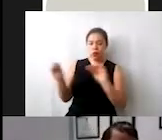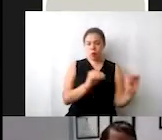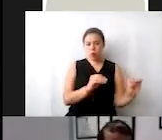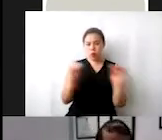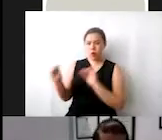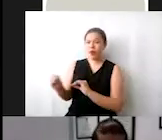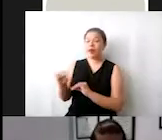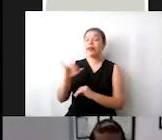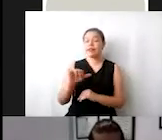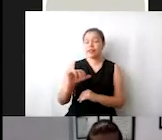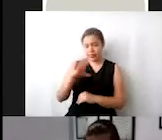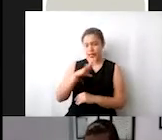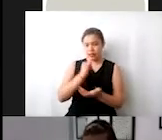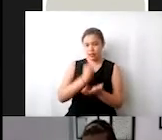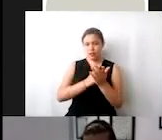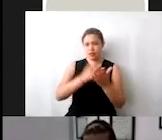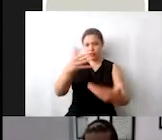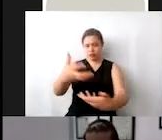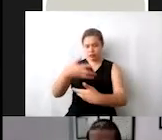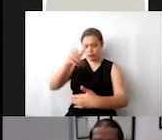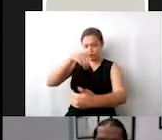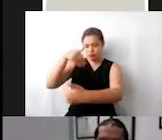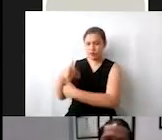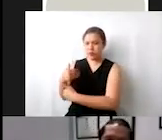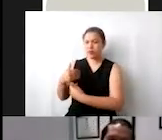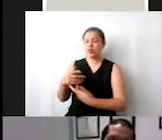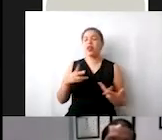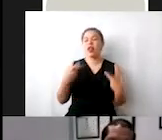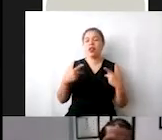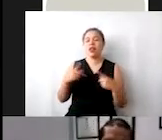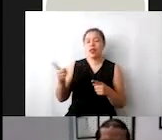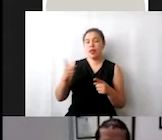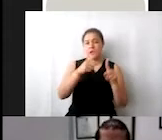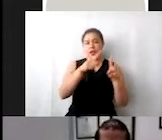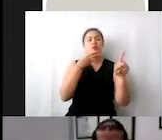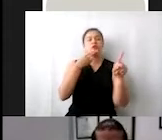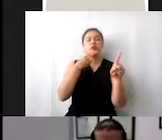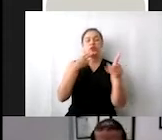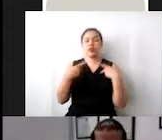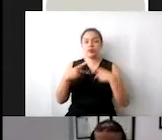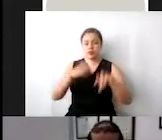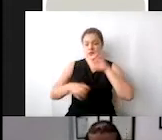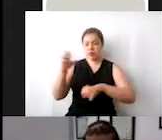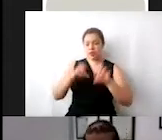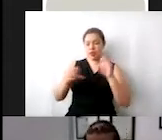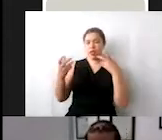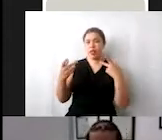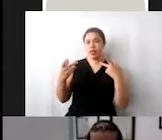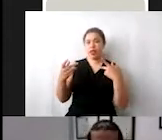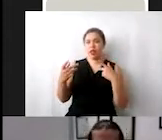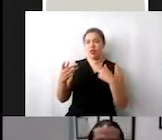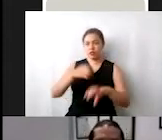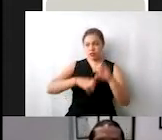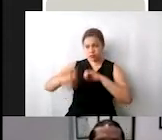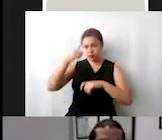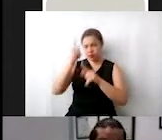disposición personal. O sea, si una empresa se dedica a transportar el personal por